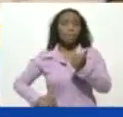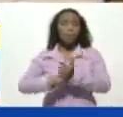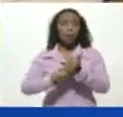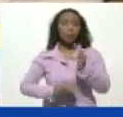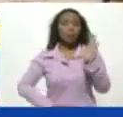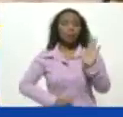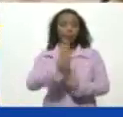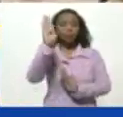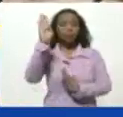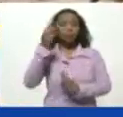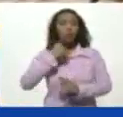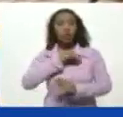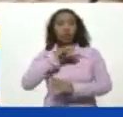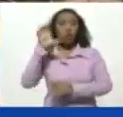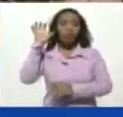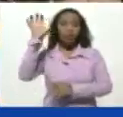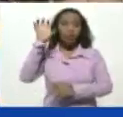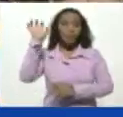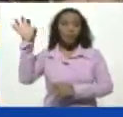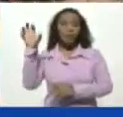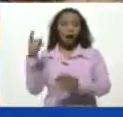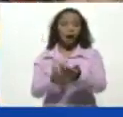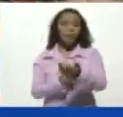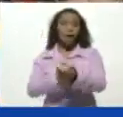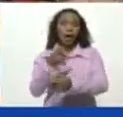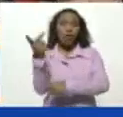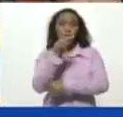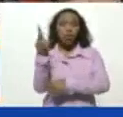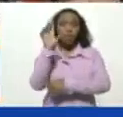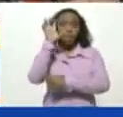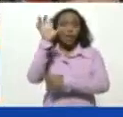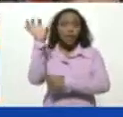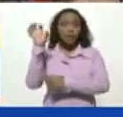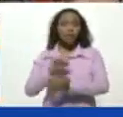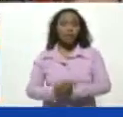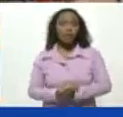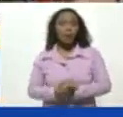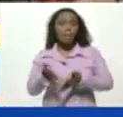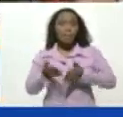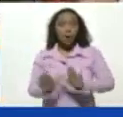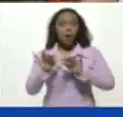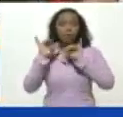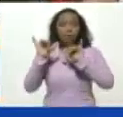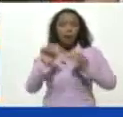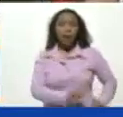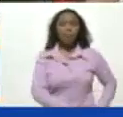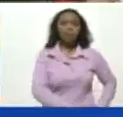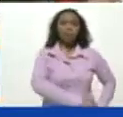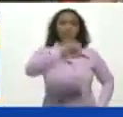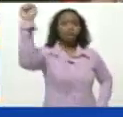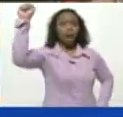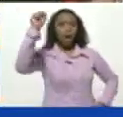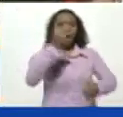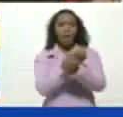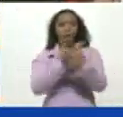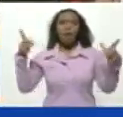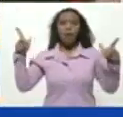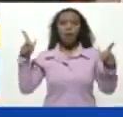Punto a favor. Somos naciones hermanas, nacidas de la misma espada libertaria.